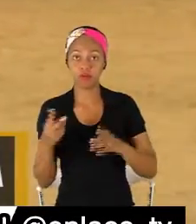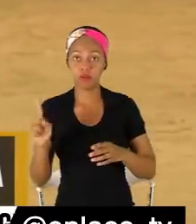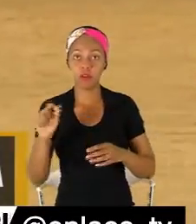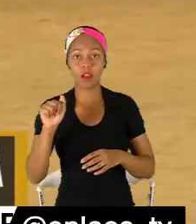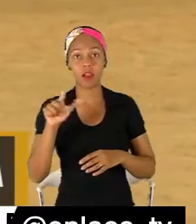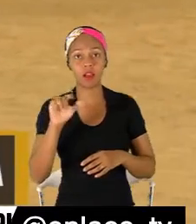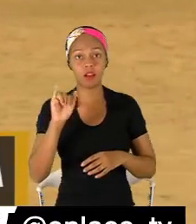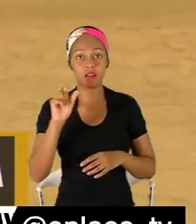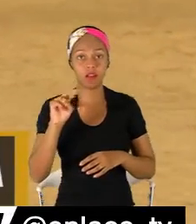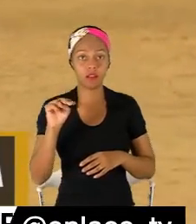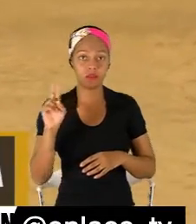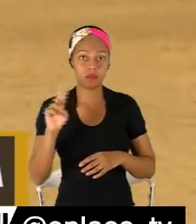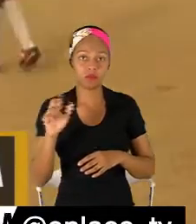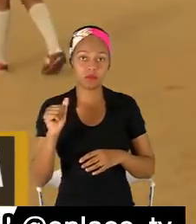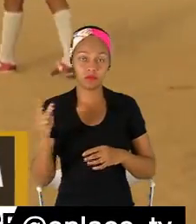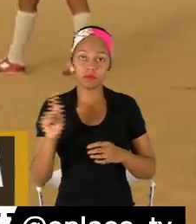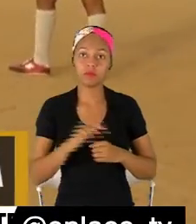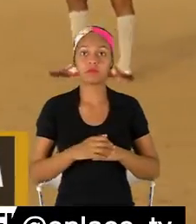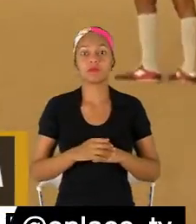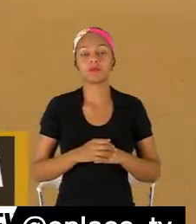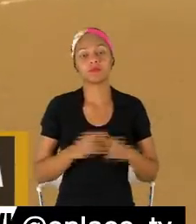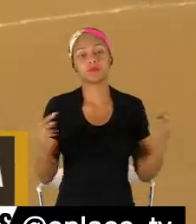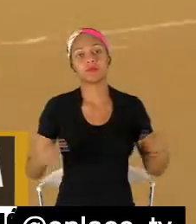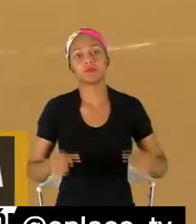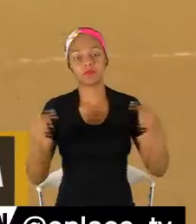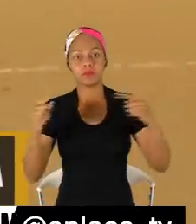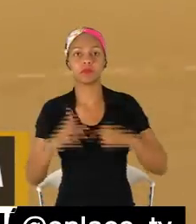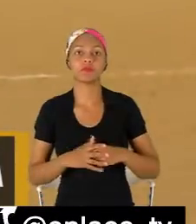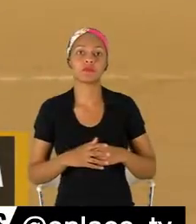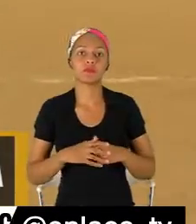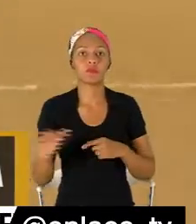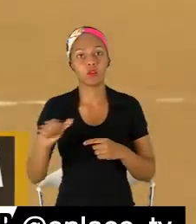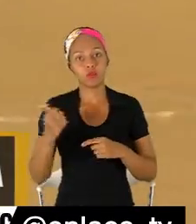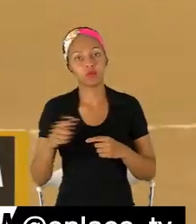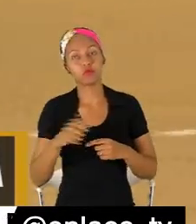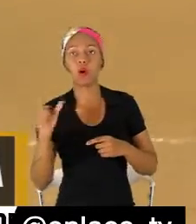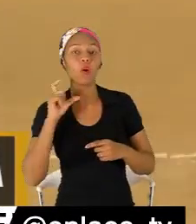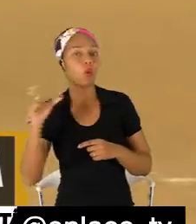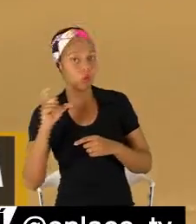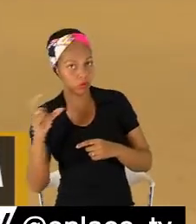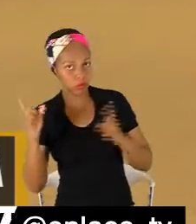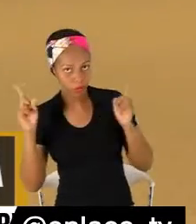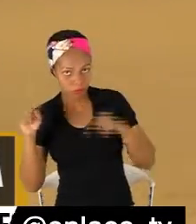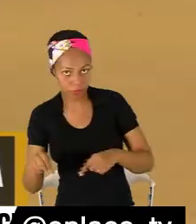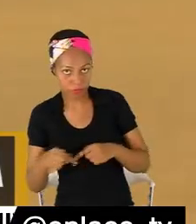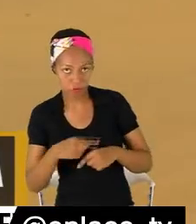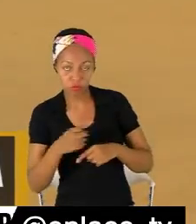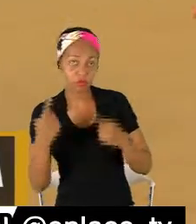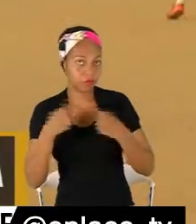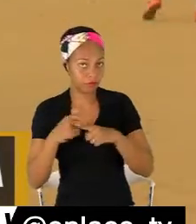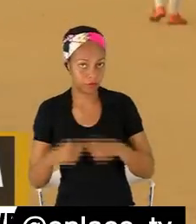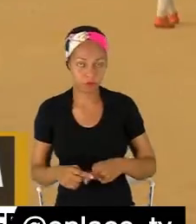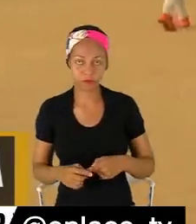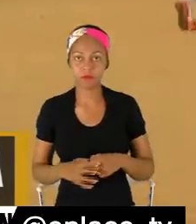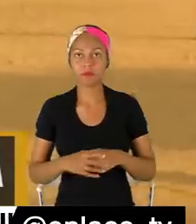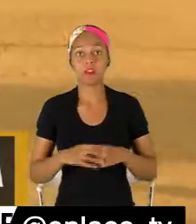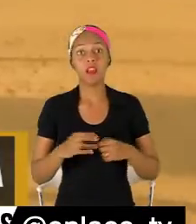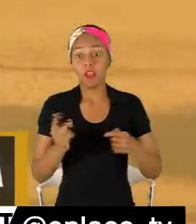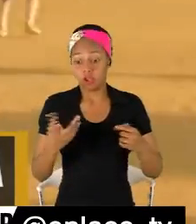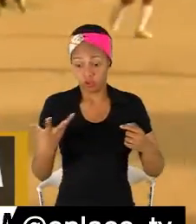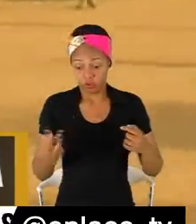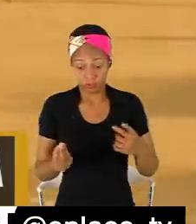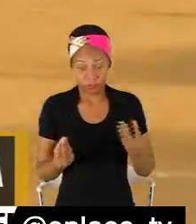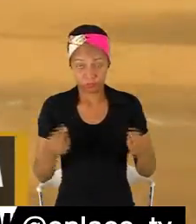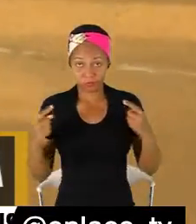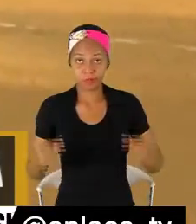del Deporte. La segunda fecha se jugará el 11 de junio en Cúcuta, Villa del Rosario y el Puerto Petrolero. Los rivales de los equipos